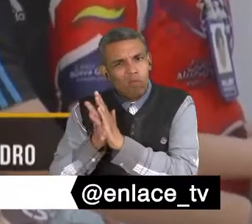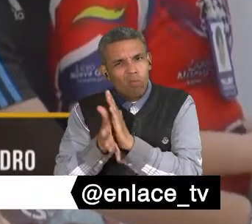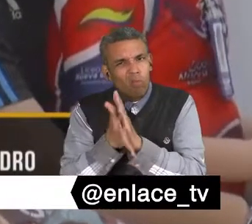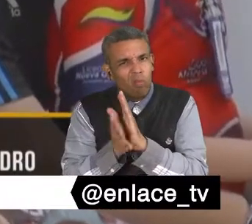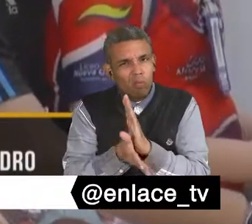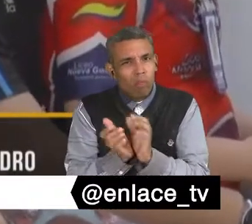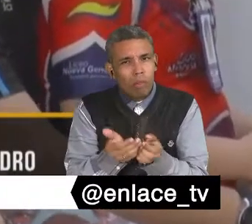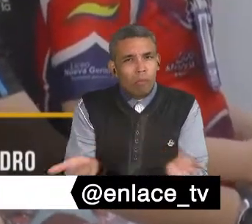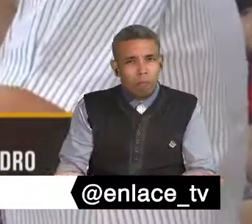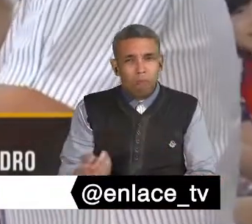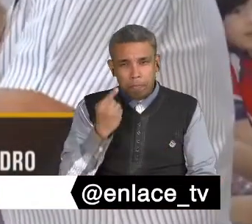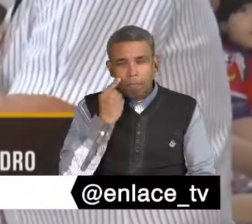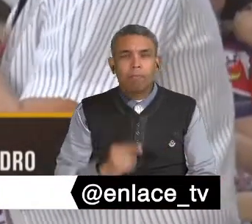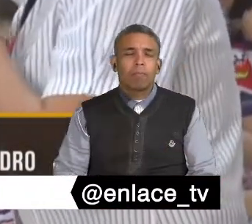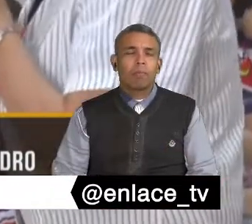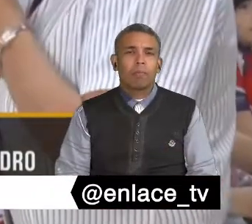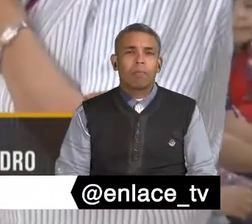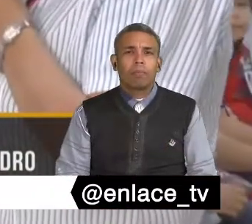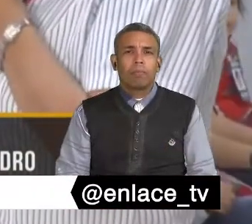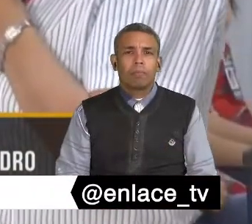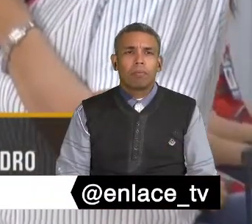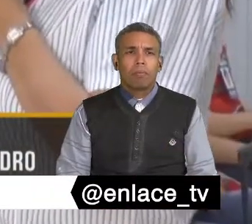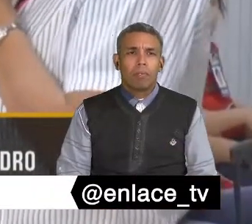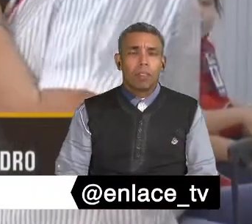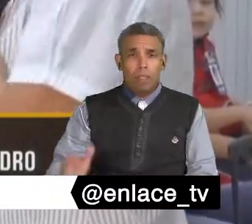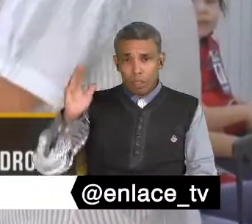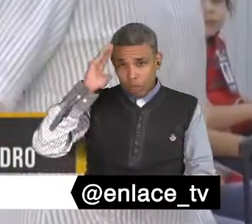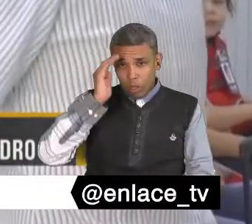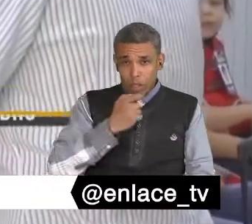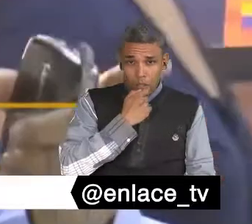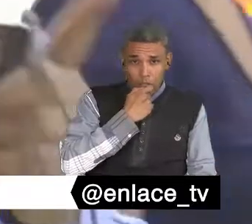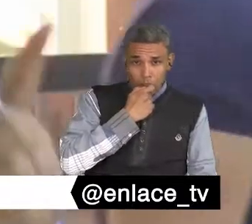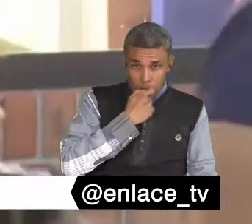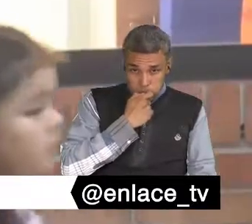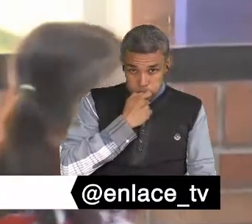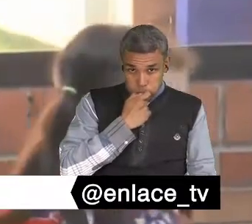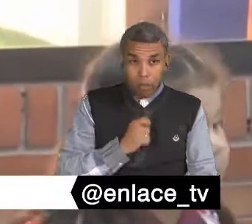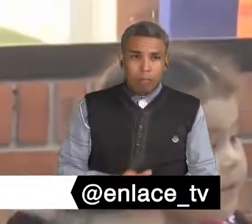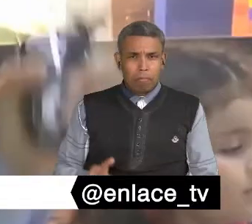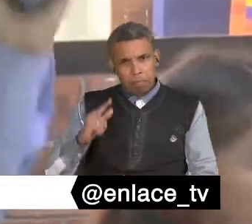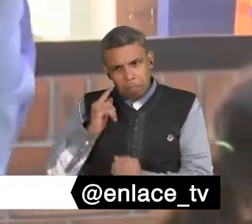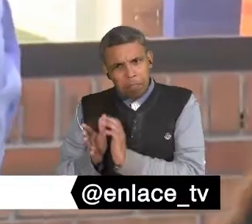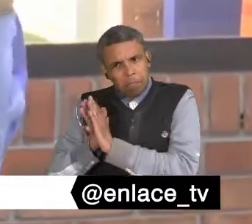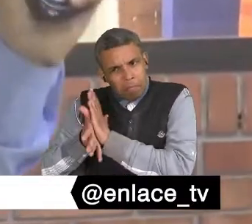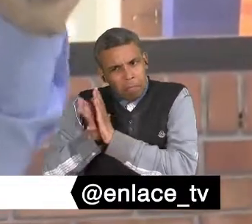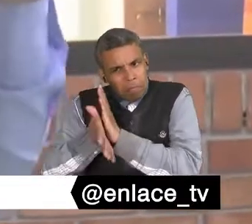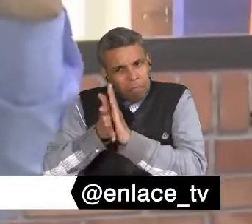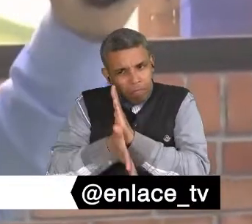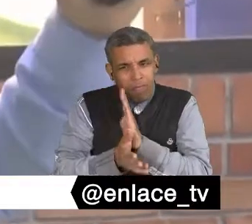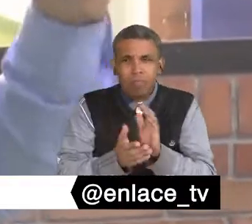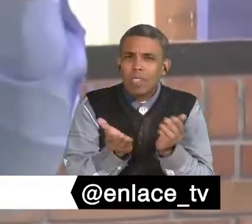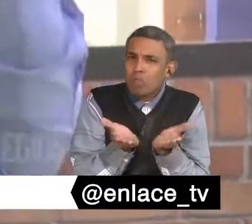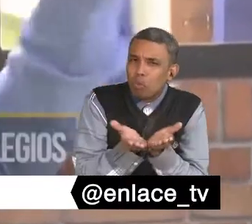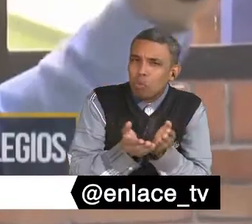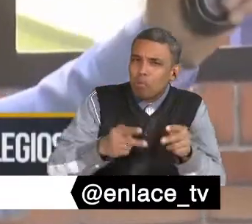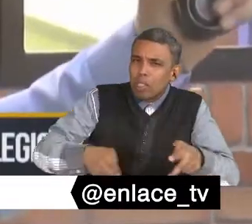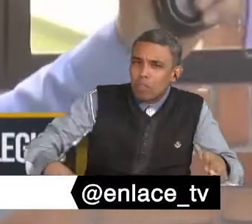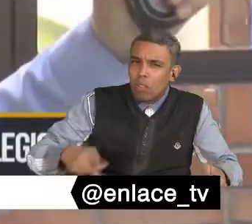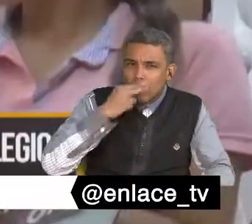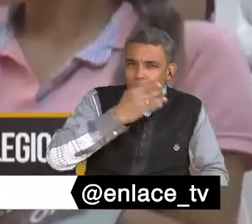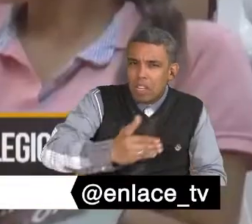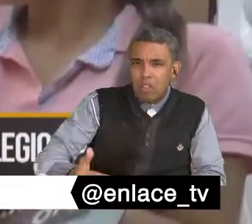en diferentes instituciones educativas adelanta la Inspección de Tránsito y Transporte de Barranca Bermeja para garantizar la seguridad de la forma como se llevan